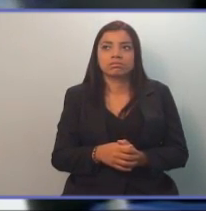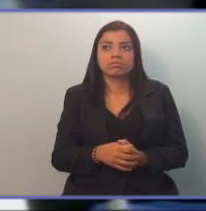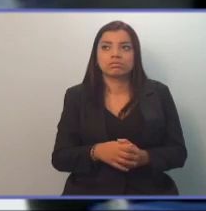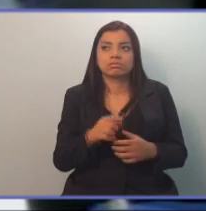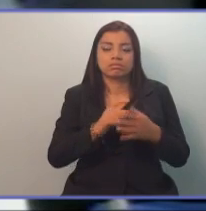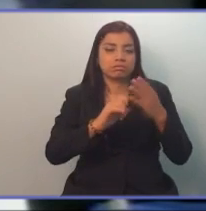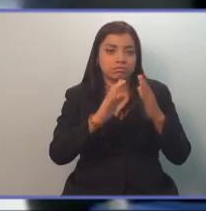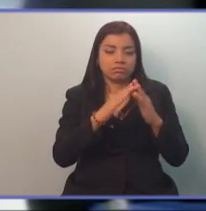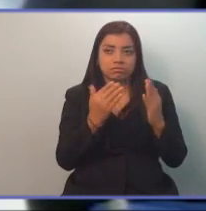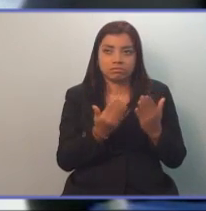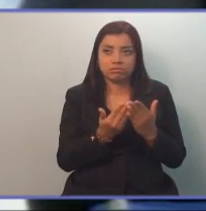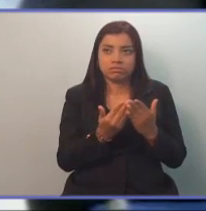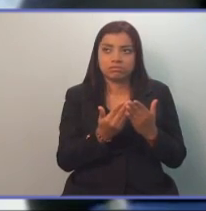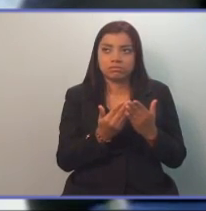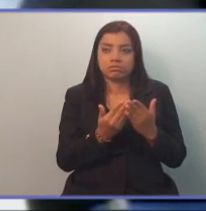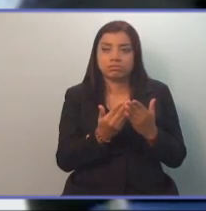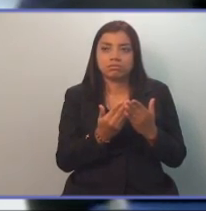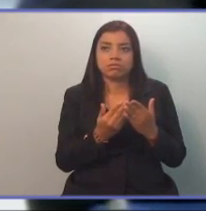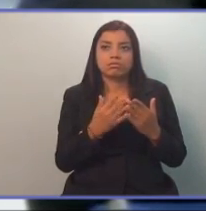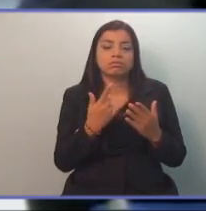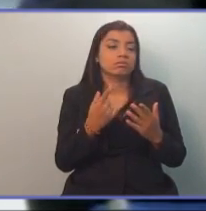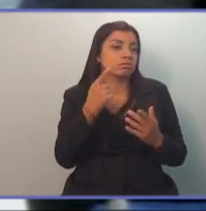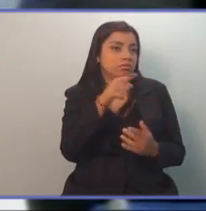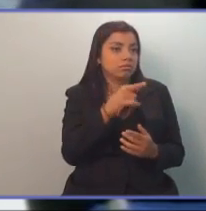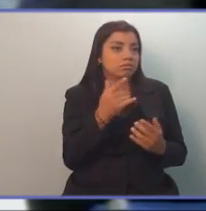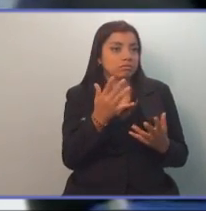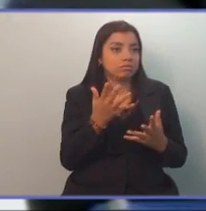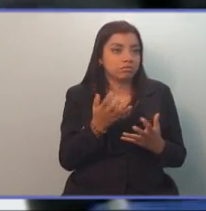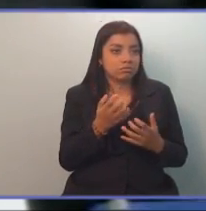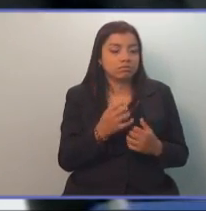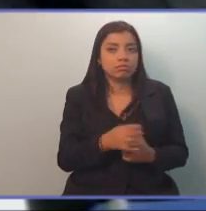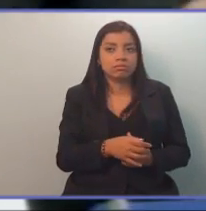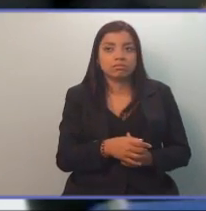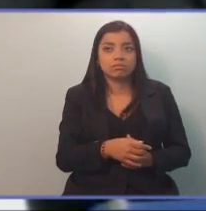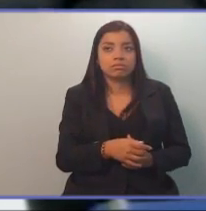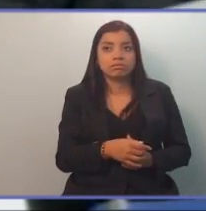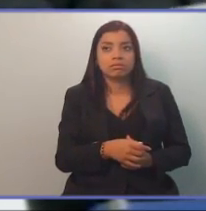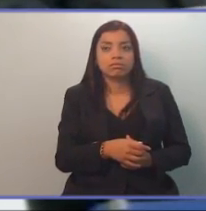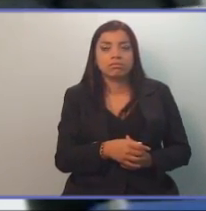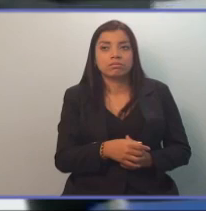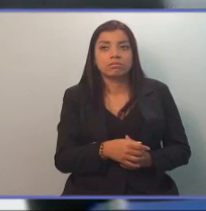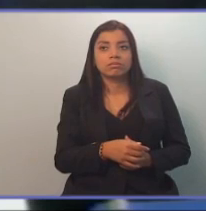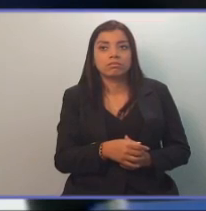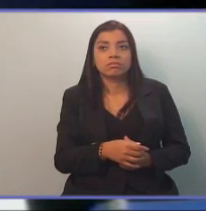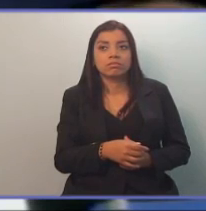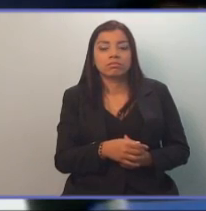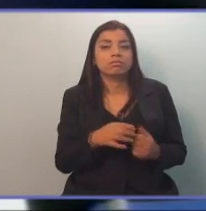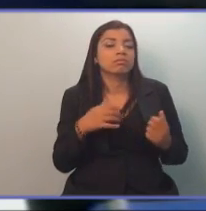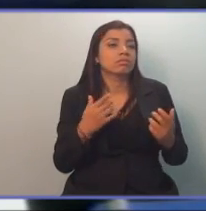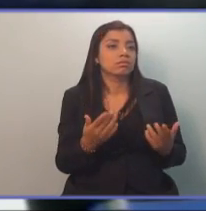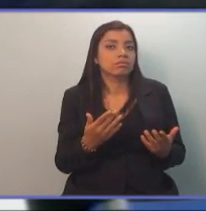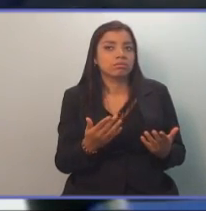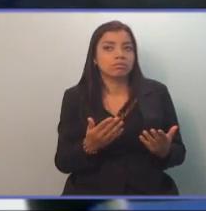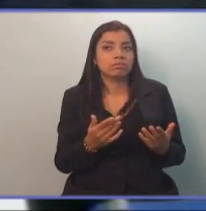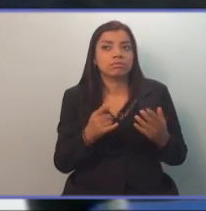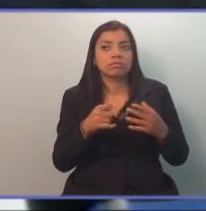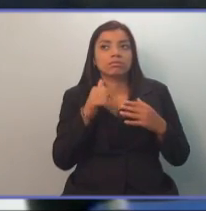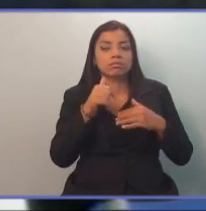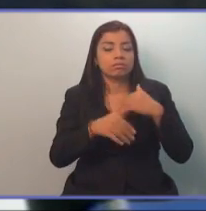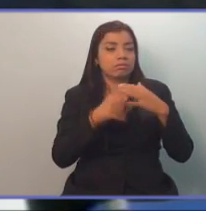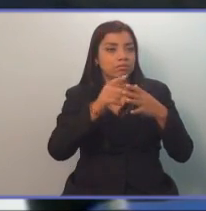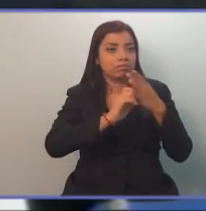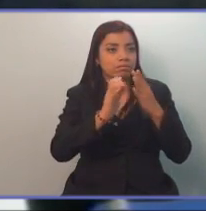tiene que ver con la Sala de lo Constitucional, que como usted dice, usted aspiraba a eso, así que por aquí va la pregunta. Dice, la actual Sala